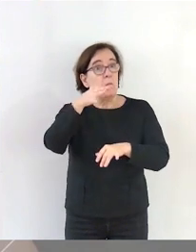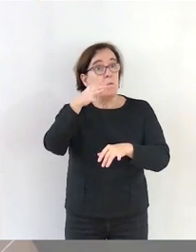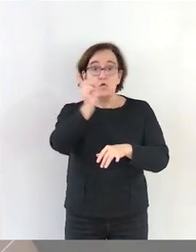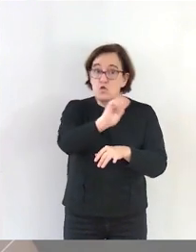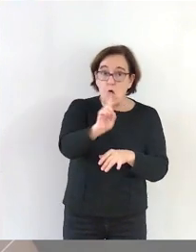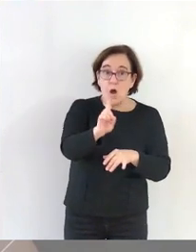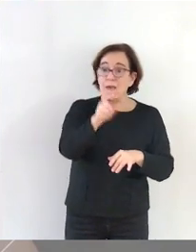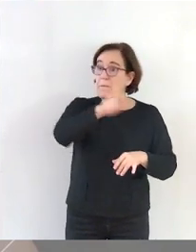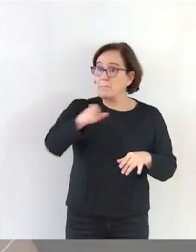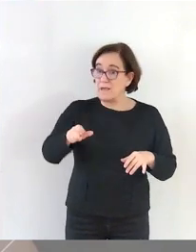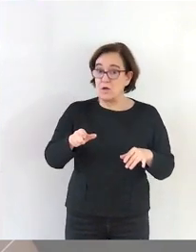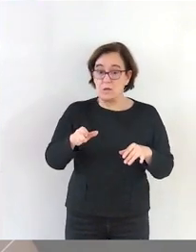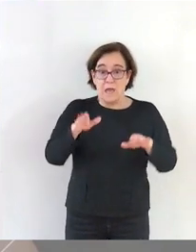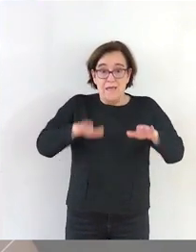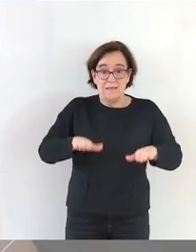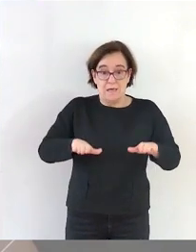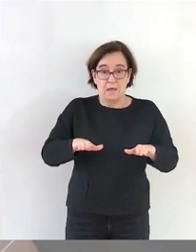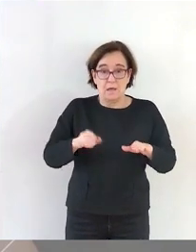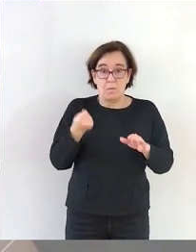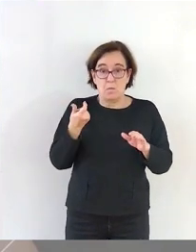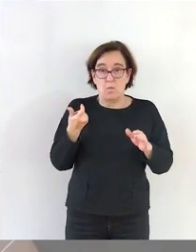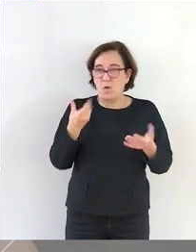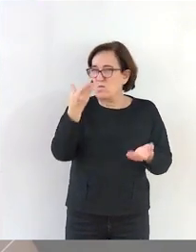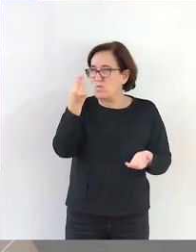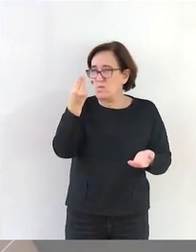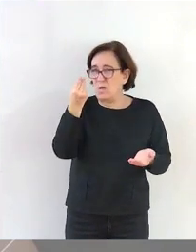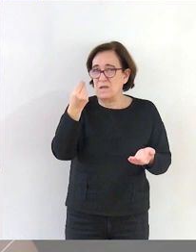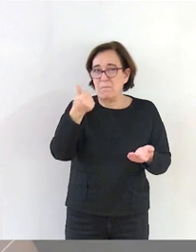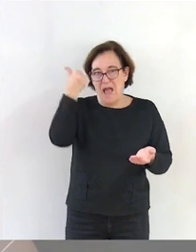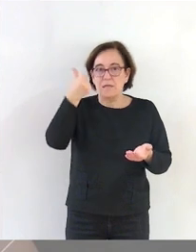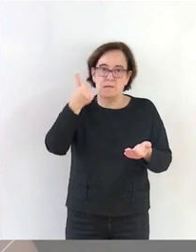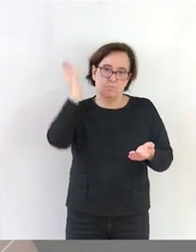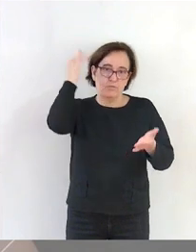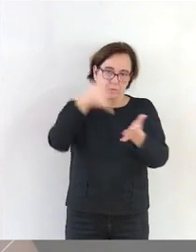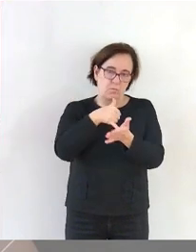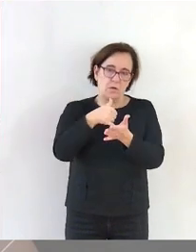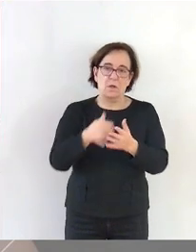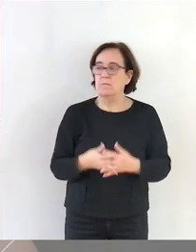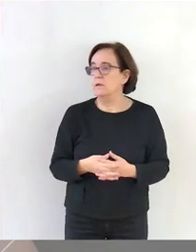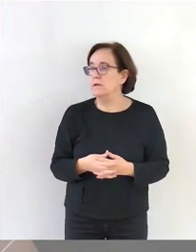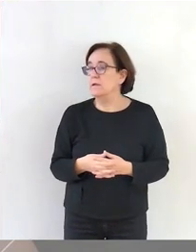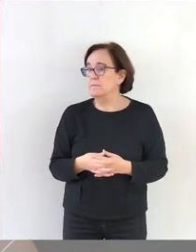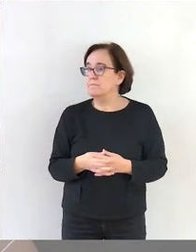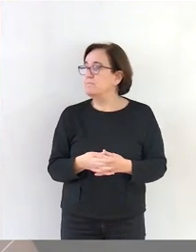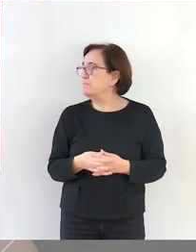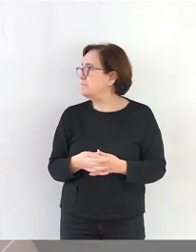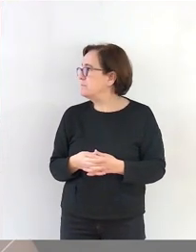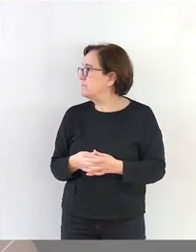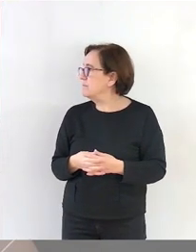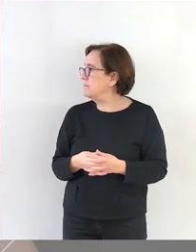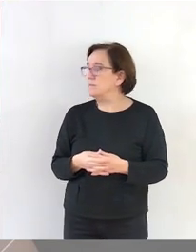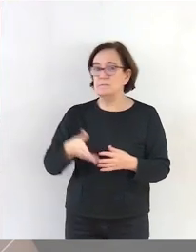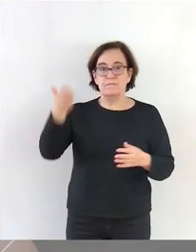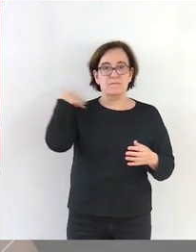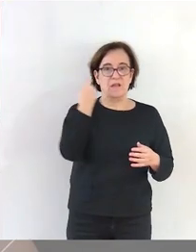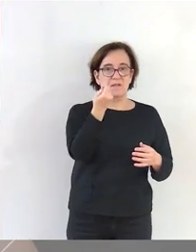viable estas personas que además se quedan atrás son muchísimo más vulnerables Muchas gracias El hace